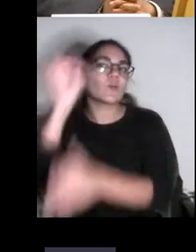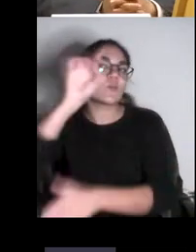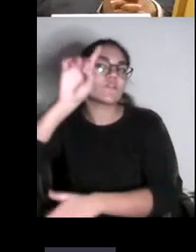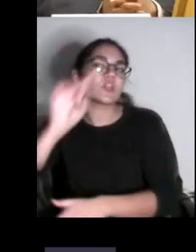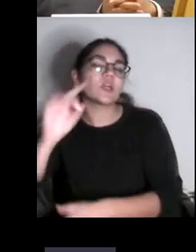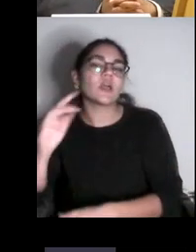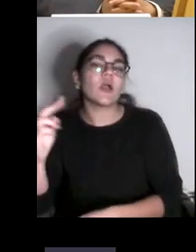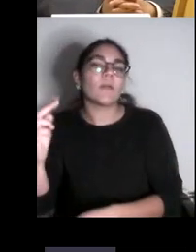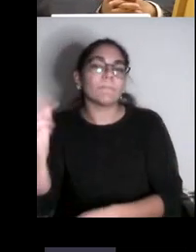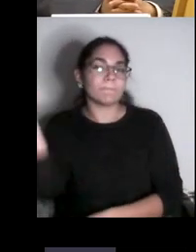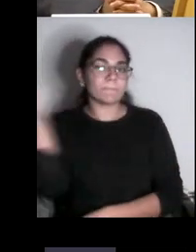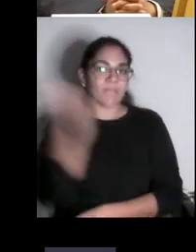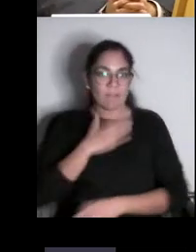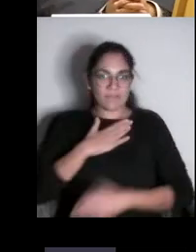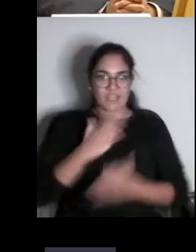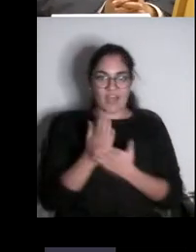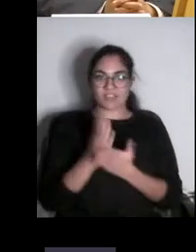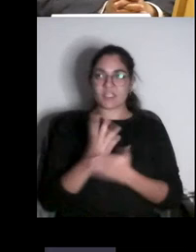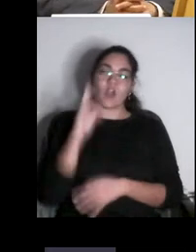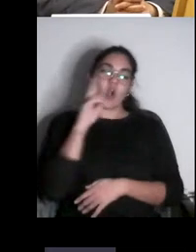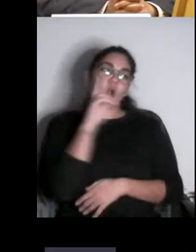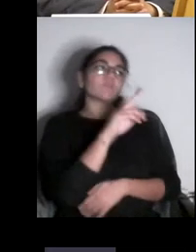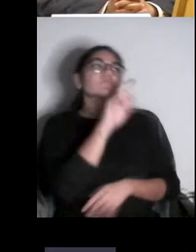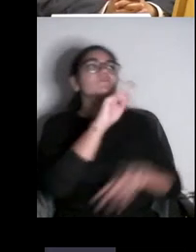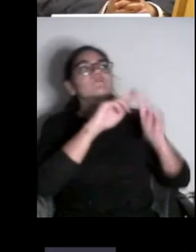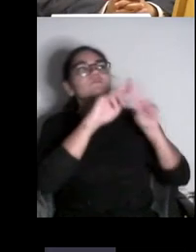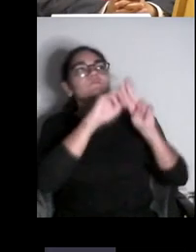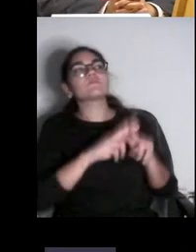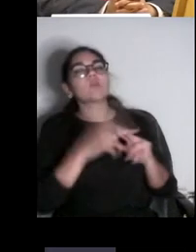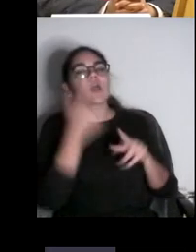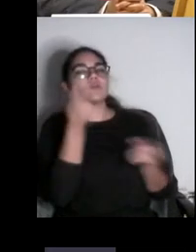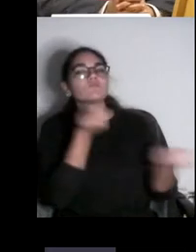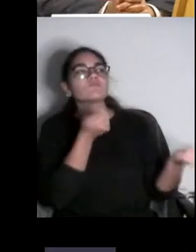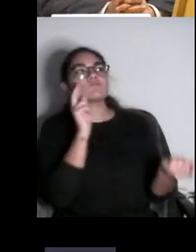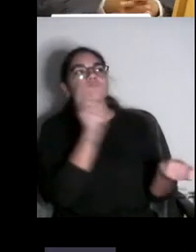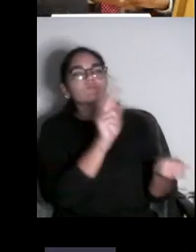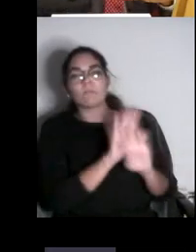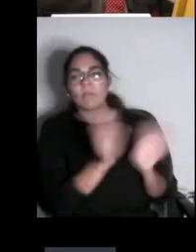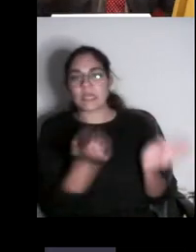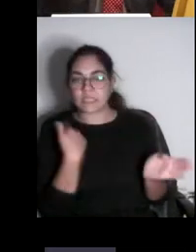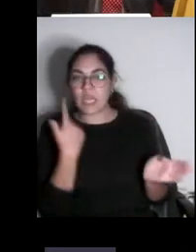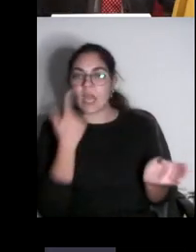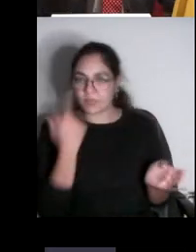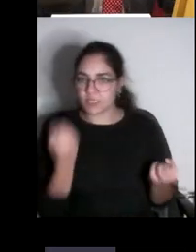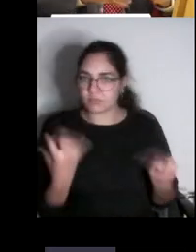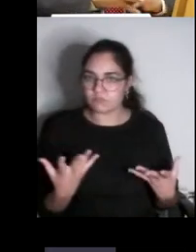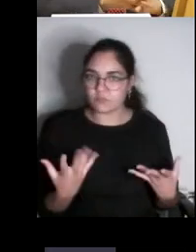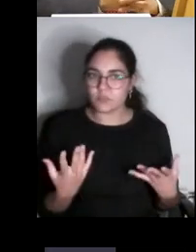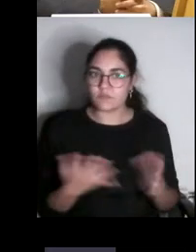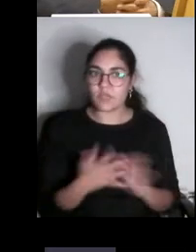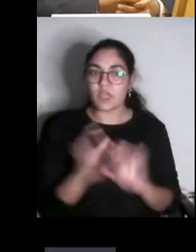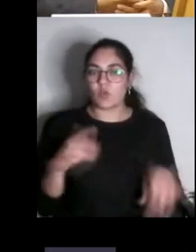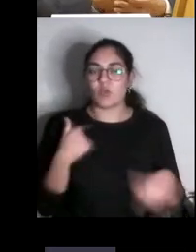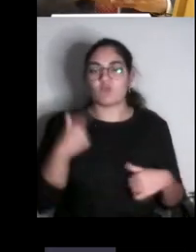otros profesores y profesoras entren en tu aula y observen tus clases y al mismo tiempo que por supuesto, el propio